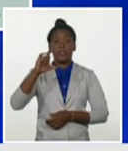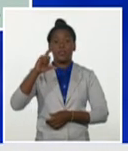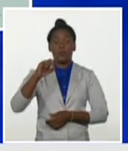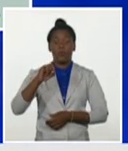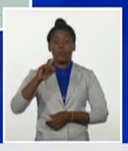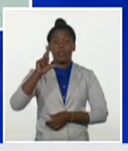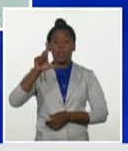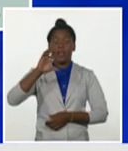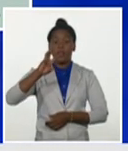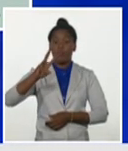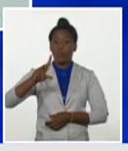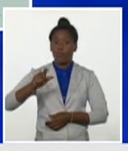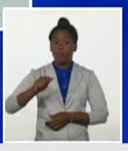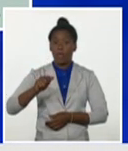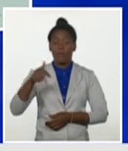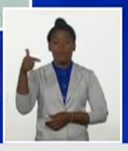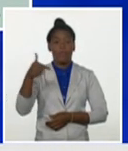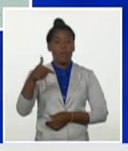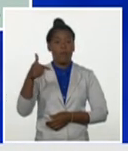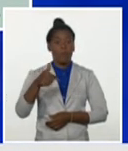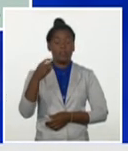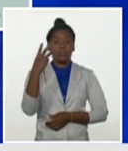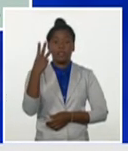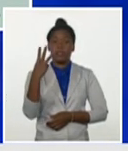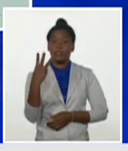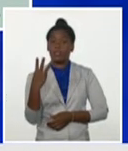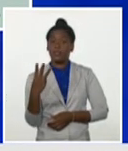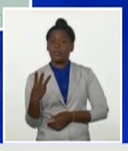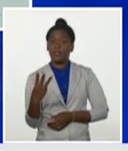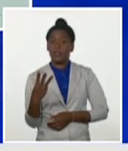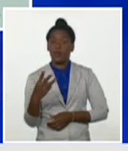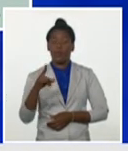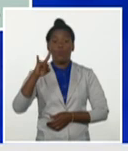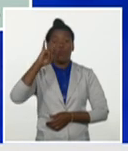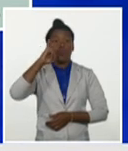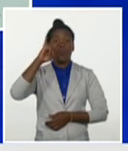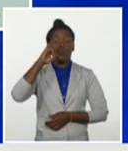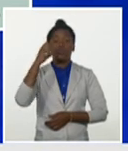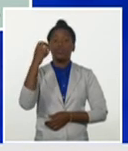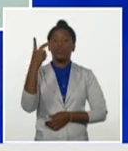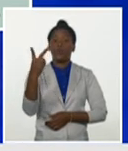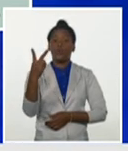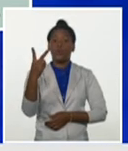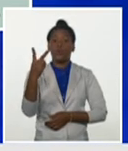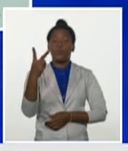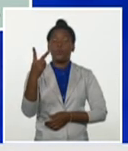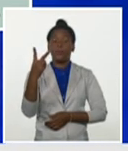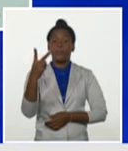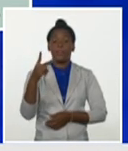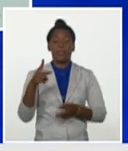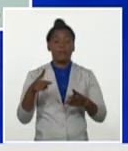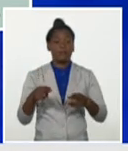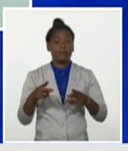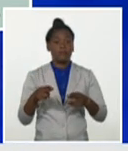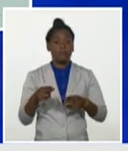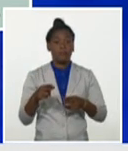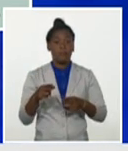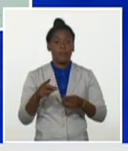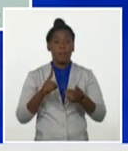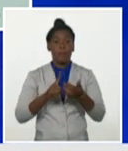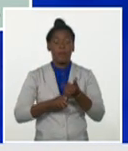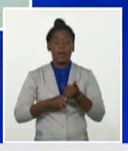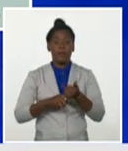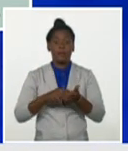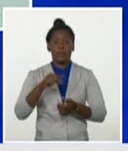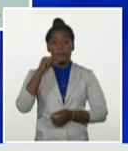y Jagüey Grande con 3 cada uno, Unión de Reyes 2, Calimete, Pedro Betancur y Jovellano con